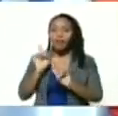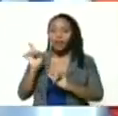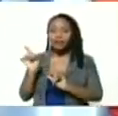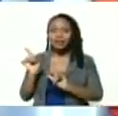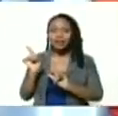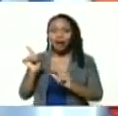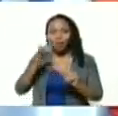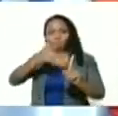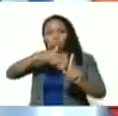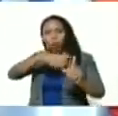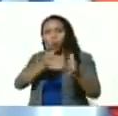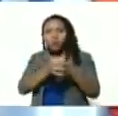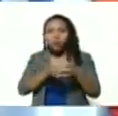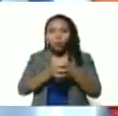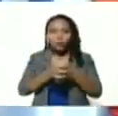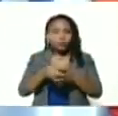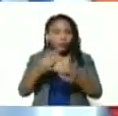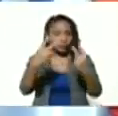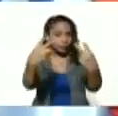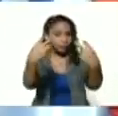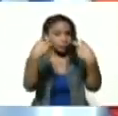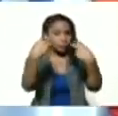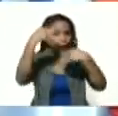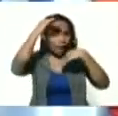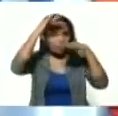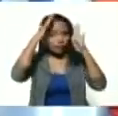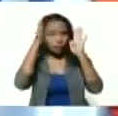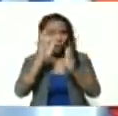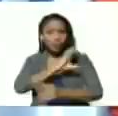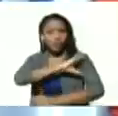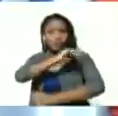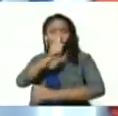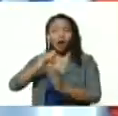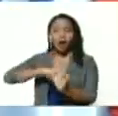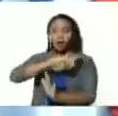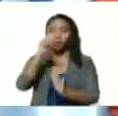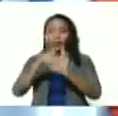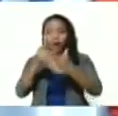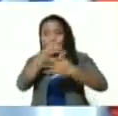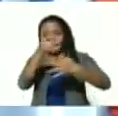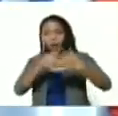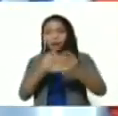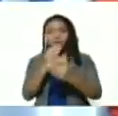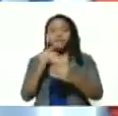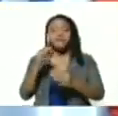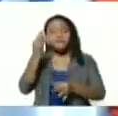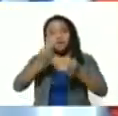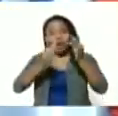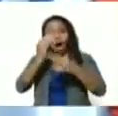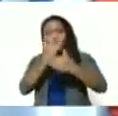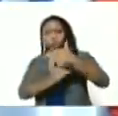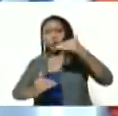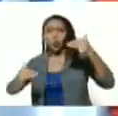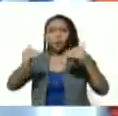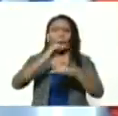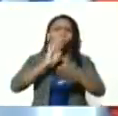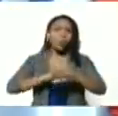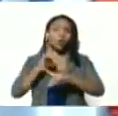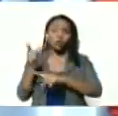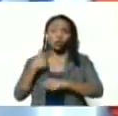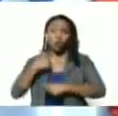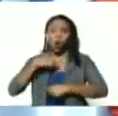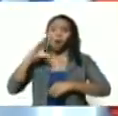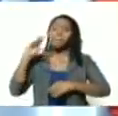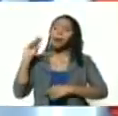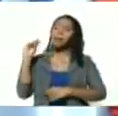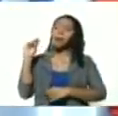mafias. Oído directores generales, directores de línea, fiscales superiores, porque mientras yo estoy hablando